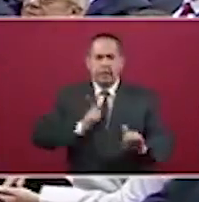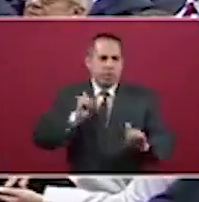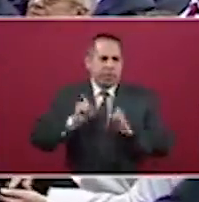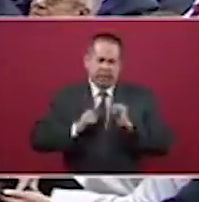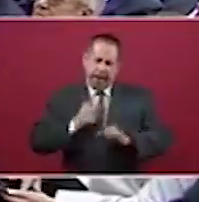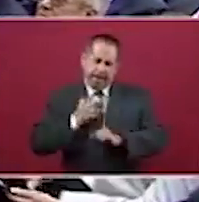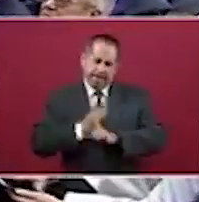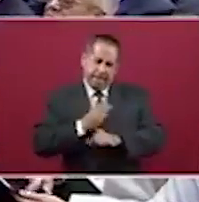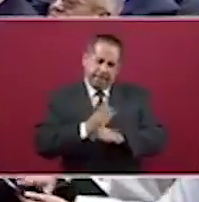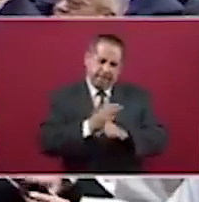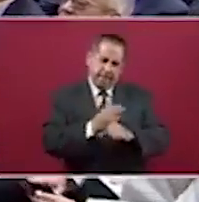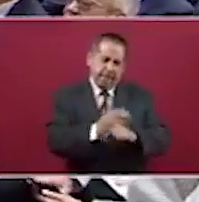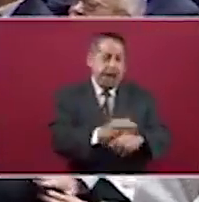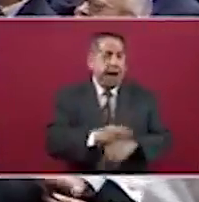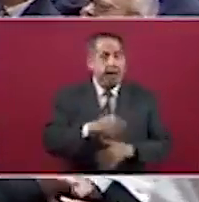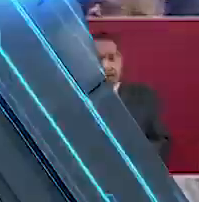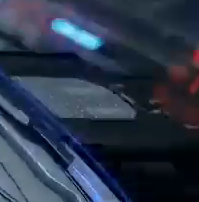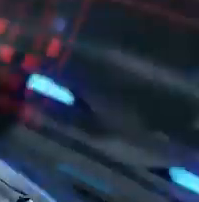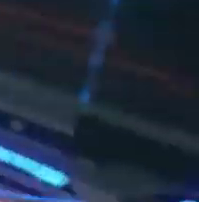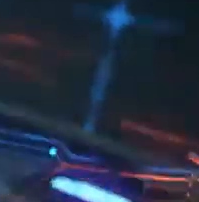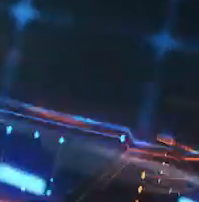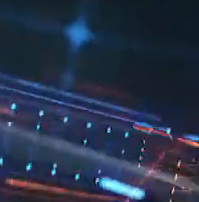3 millones de turistas cada año.